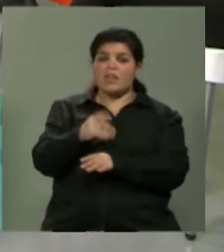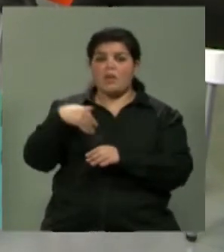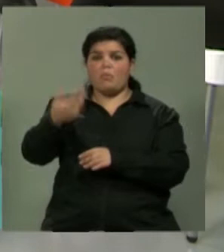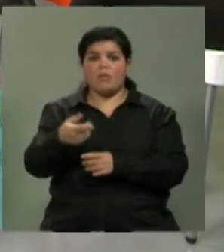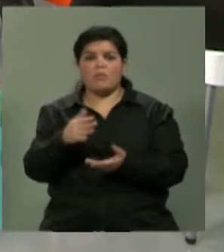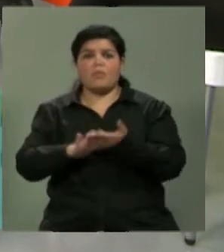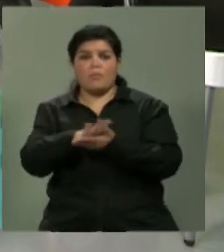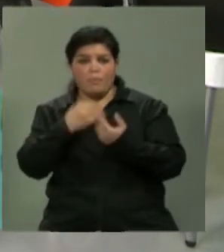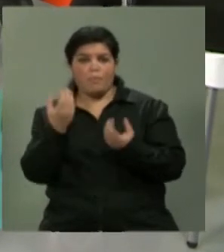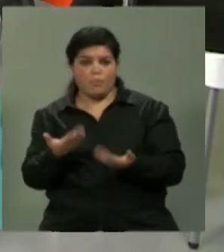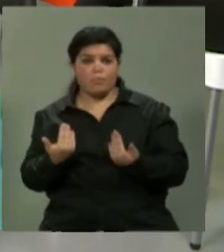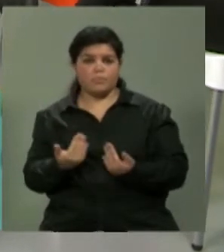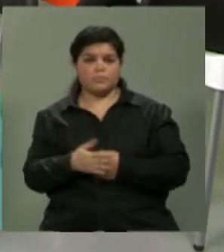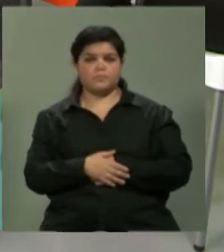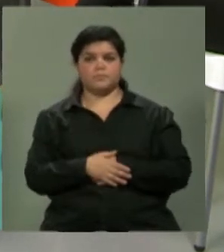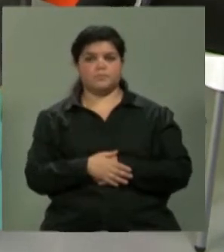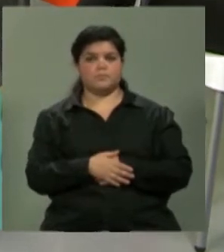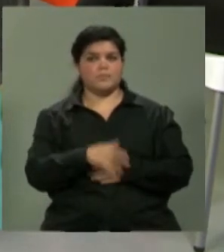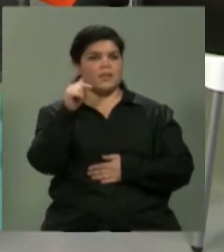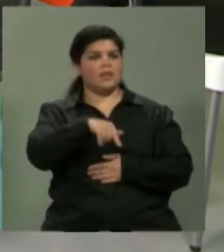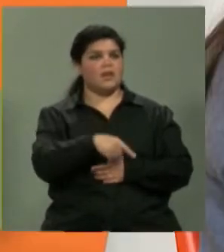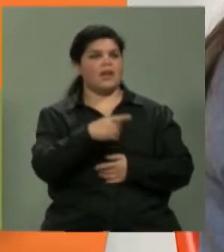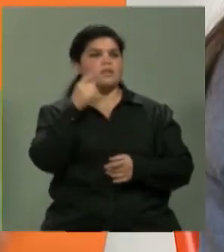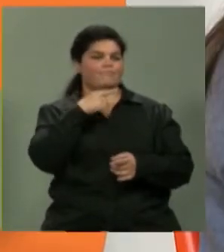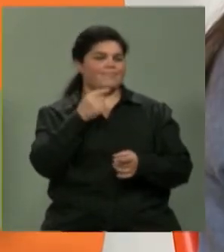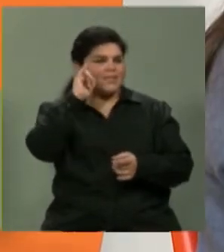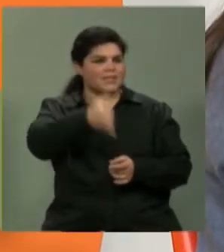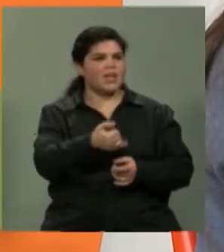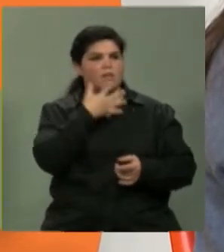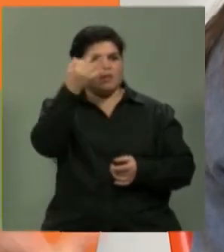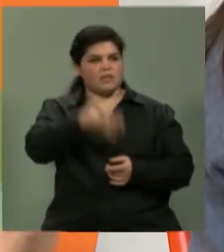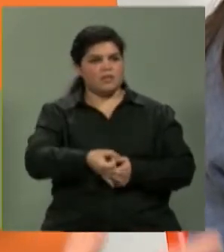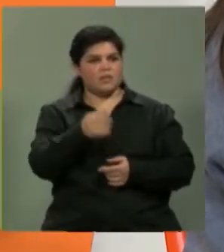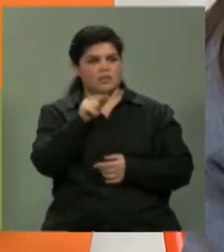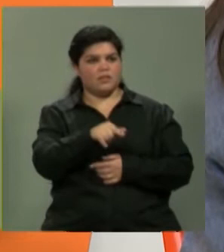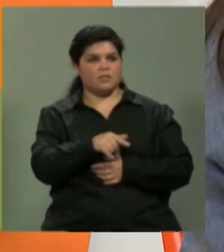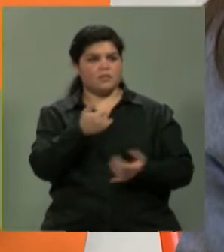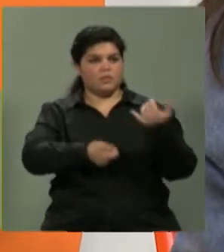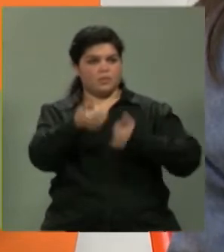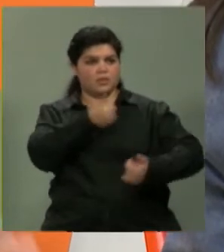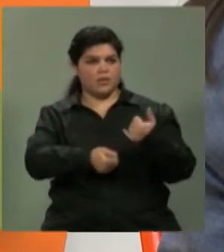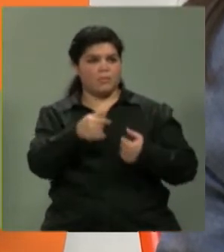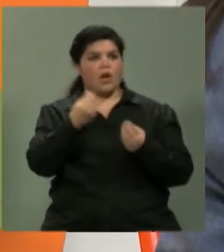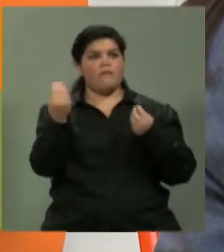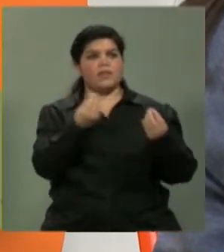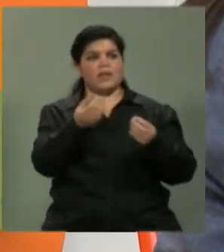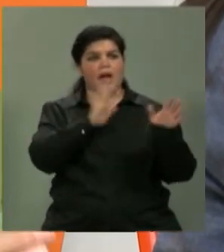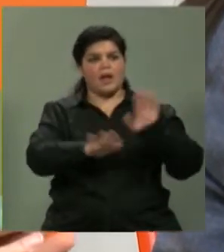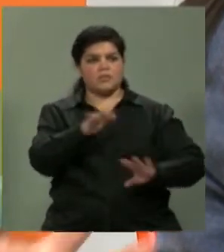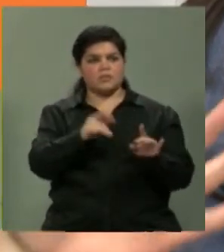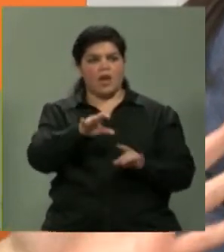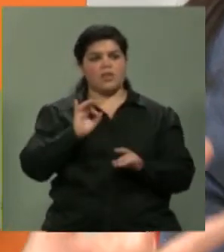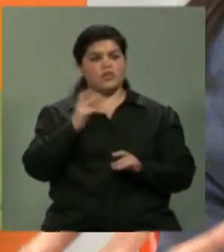sociedad creo no que le nadie lo sirve. discute. Nadie discute que sea mejor prevenir que curar. Pero una vez que sucede, ¿qué vas a hacer? Entonces, a partir de los 18